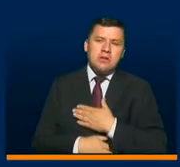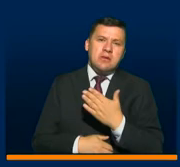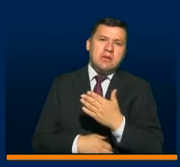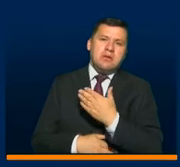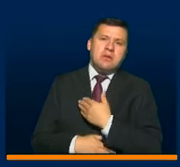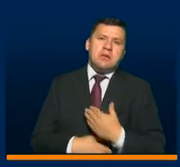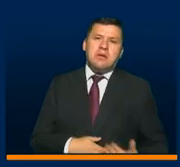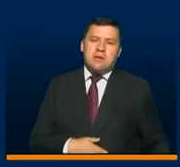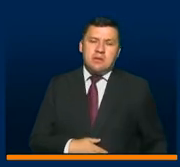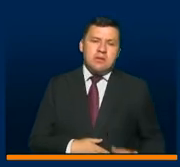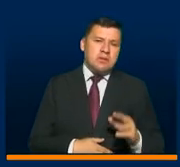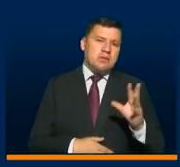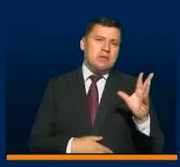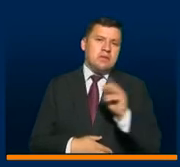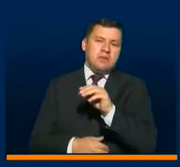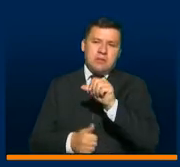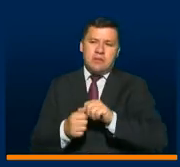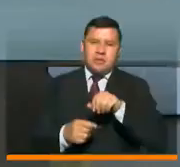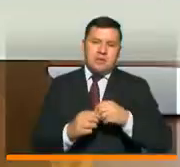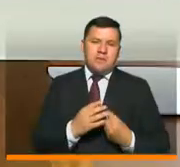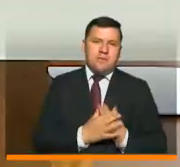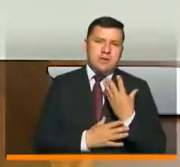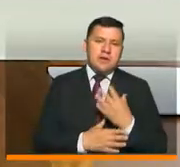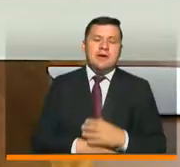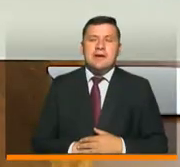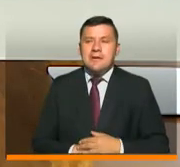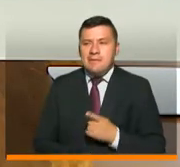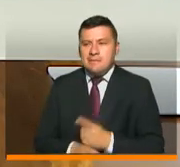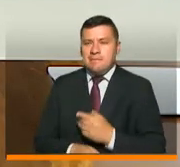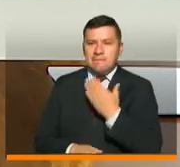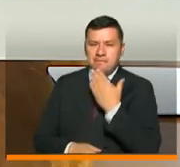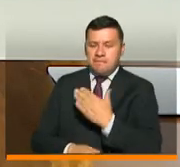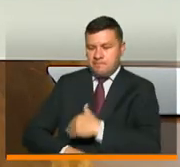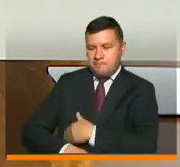saludo, presidente, y a todos acá desde Florencia. Muchísimas gracias, ministra María Victoria.